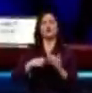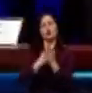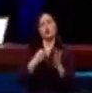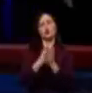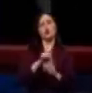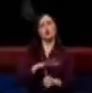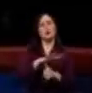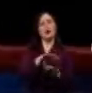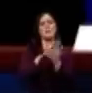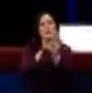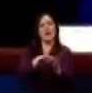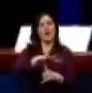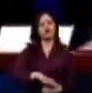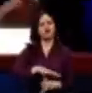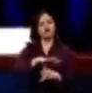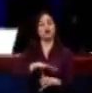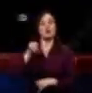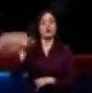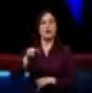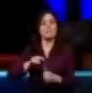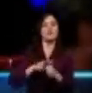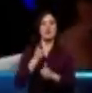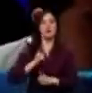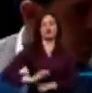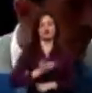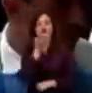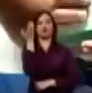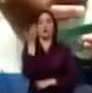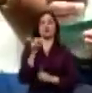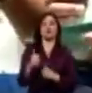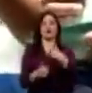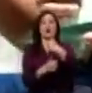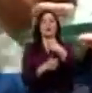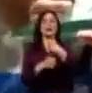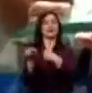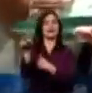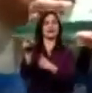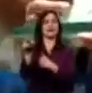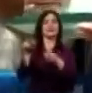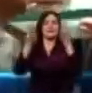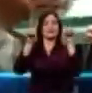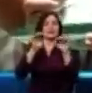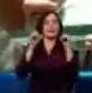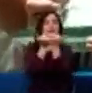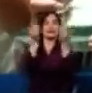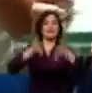comunidad LGBTI y ahora es la primera transexual en ocupar un cargo de elección popular en Ecuador.